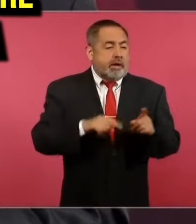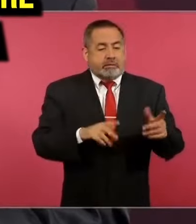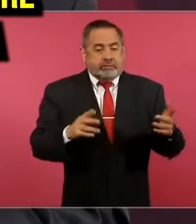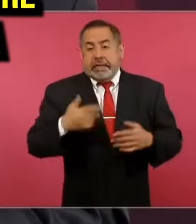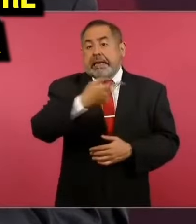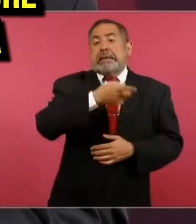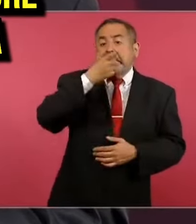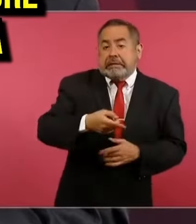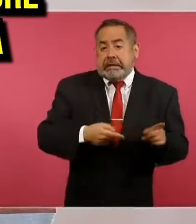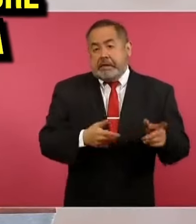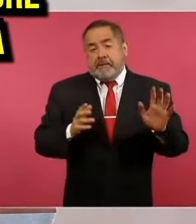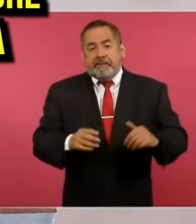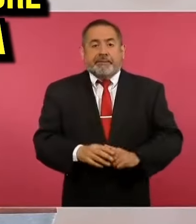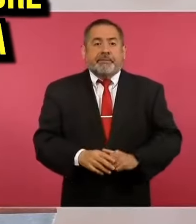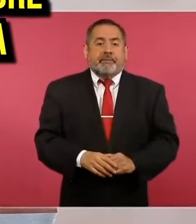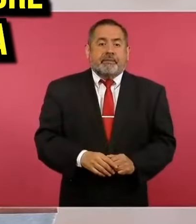dice